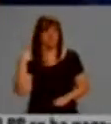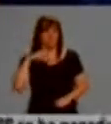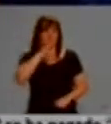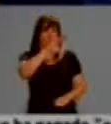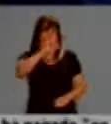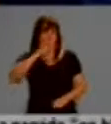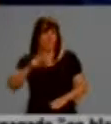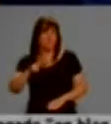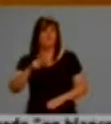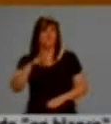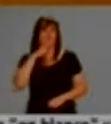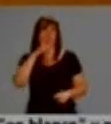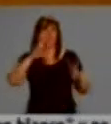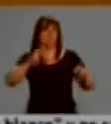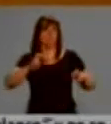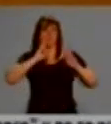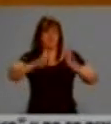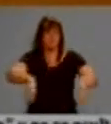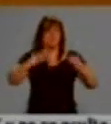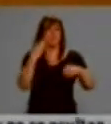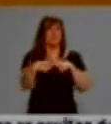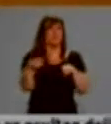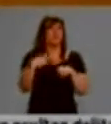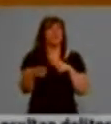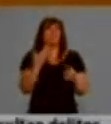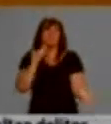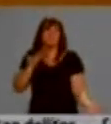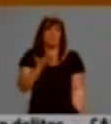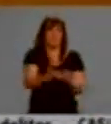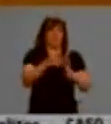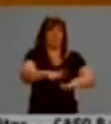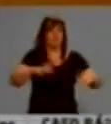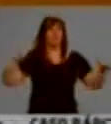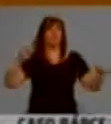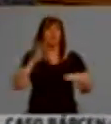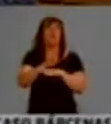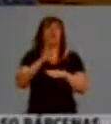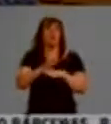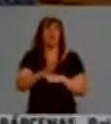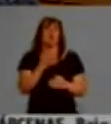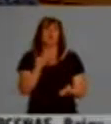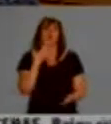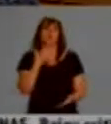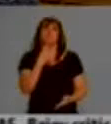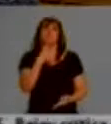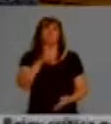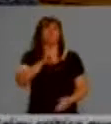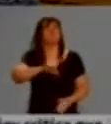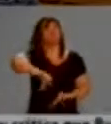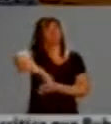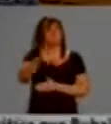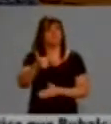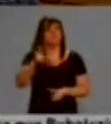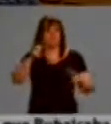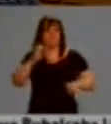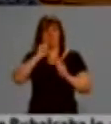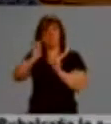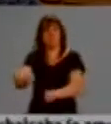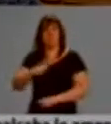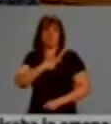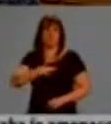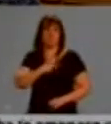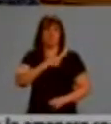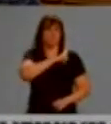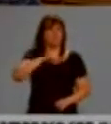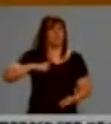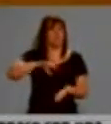Unió para la regeneración política se proponía y la Cámara aprobó por unanimidad el nombramiento de una comisión independiente